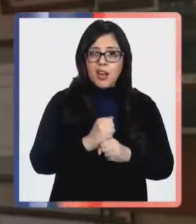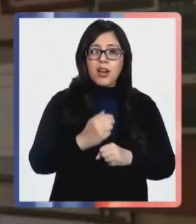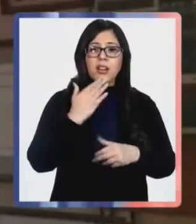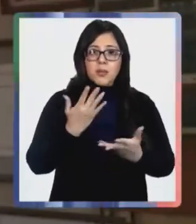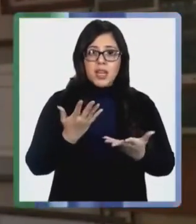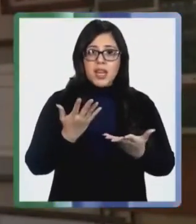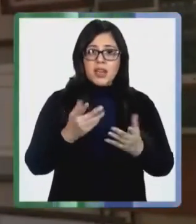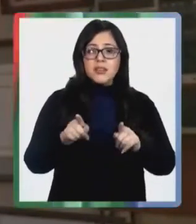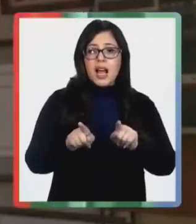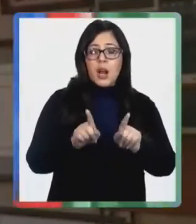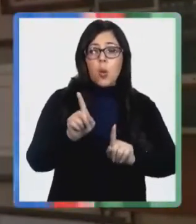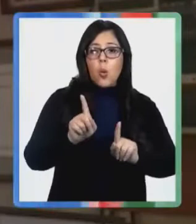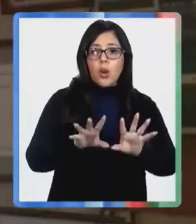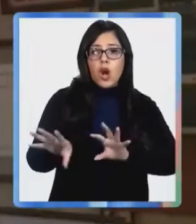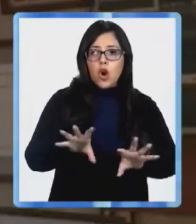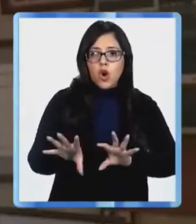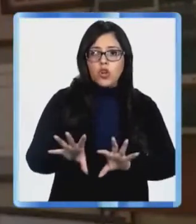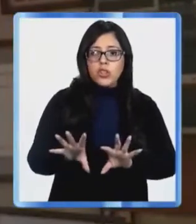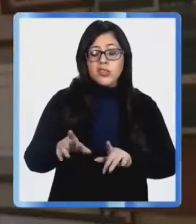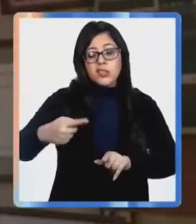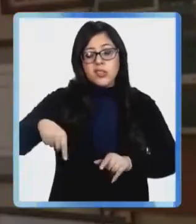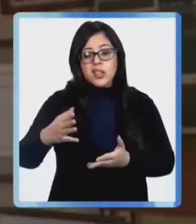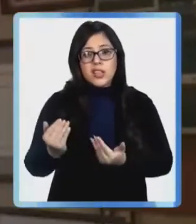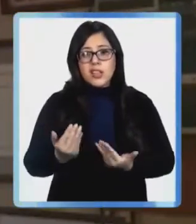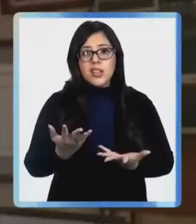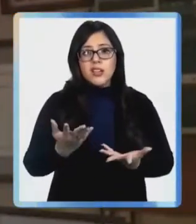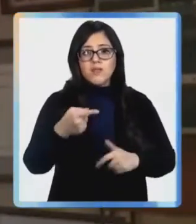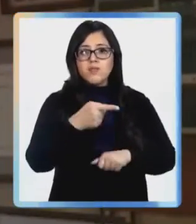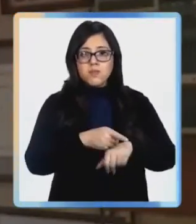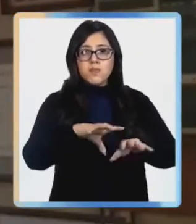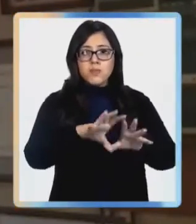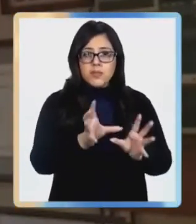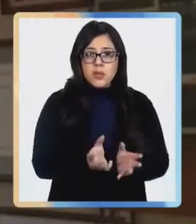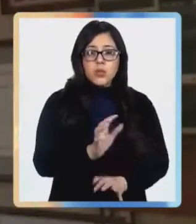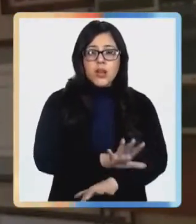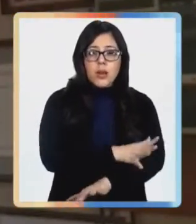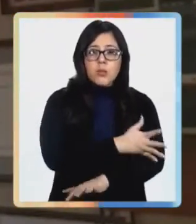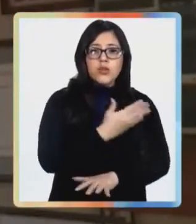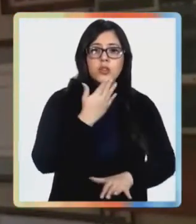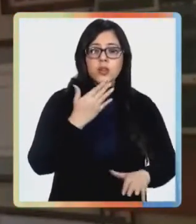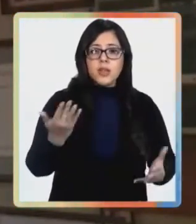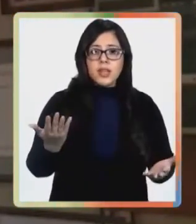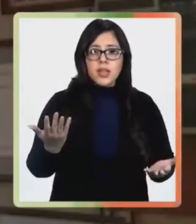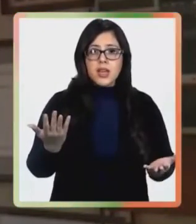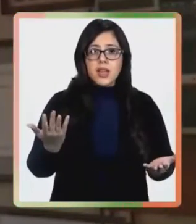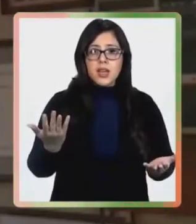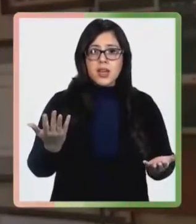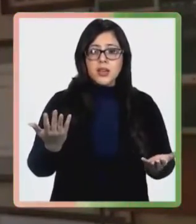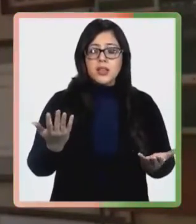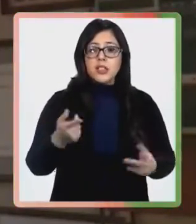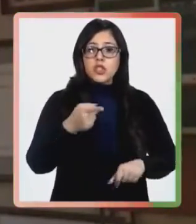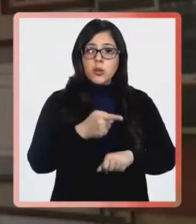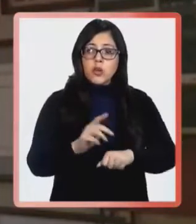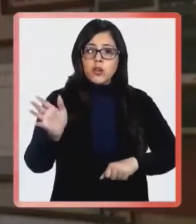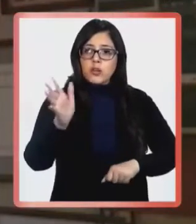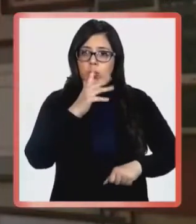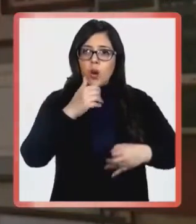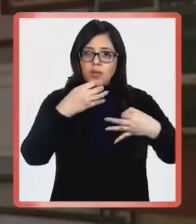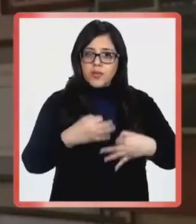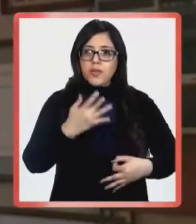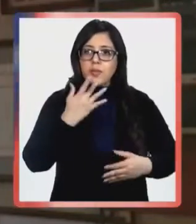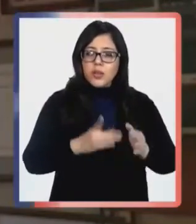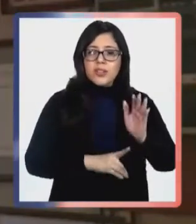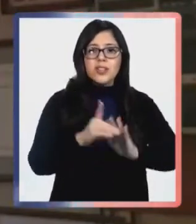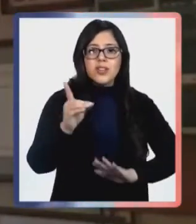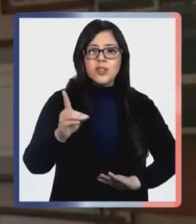obliga al mundo del trabajo para manejar ciertos recursos requieren de cierto dominio del mundo de las emociones de cierto dominio que no